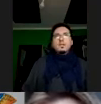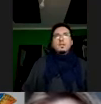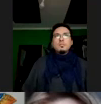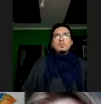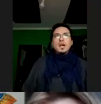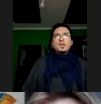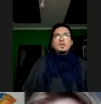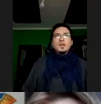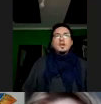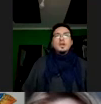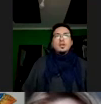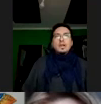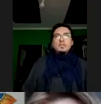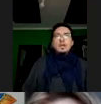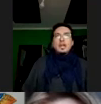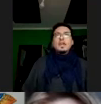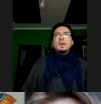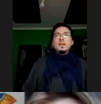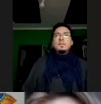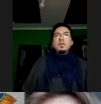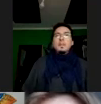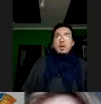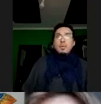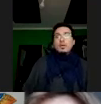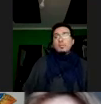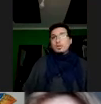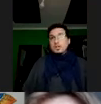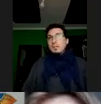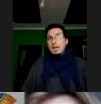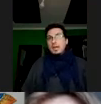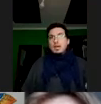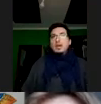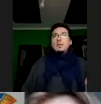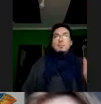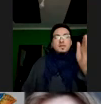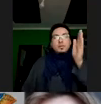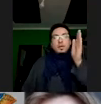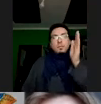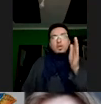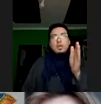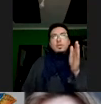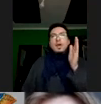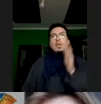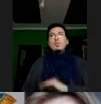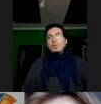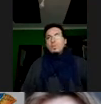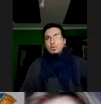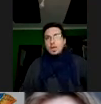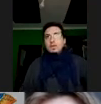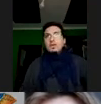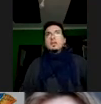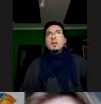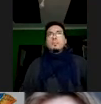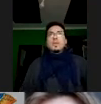líneas entrepunteadas. Y son líneas imaginarias que pasan por el medio, por eso se llama eje, pasa por el medio de cada uno de los muros